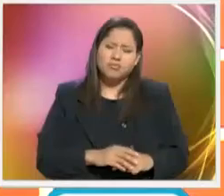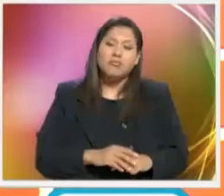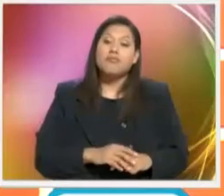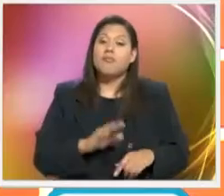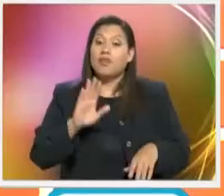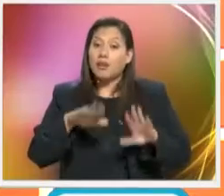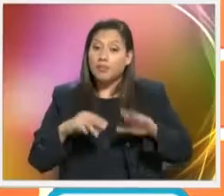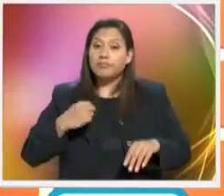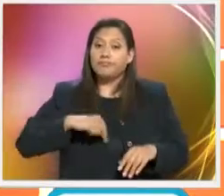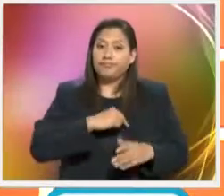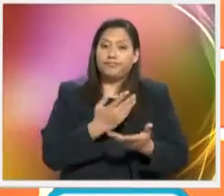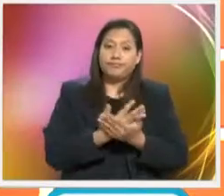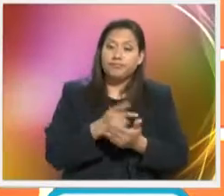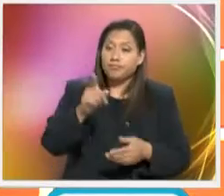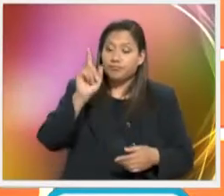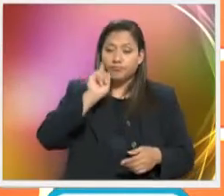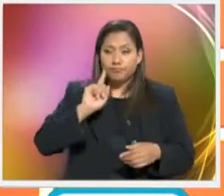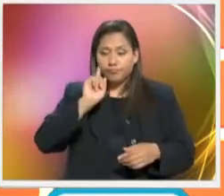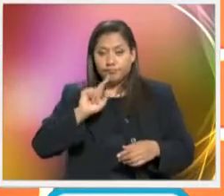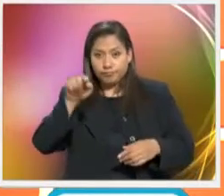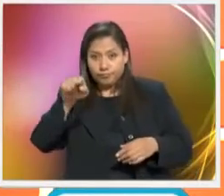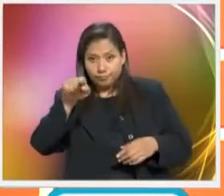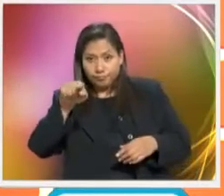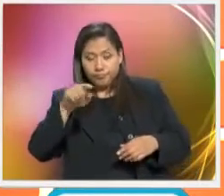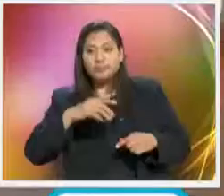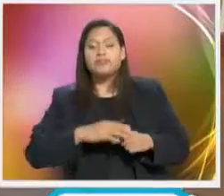Generalmente esperamos que la paciente tenga un desarrollo